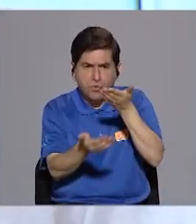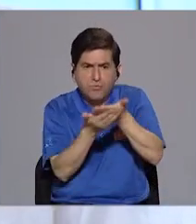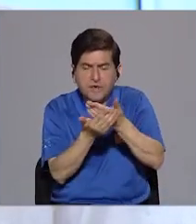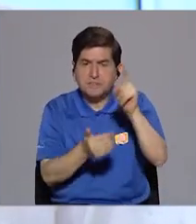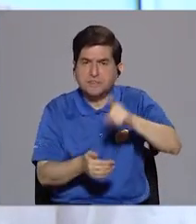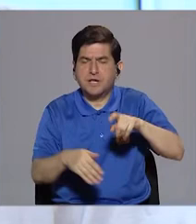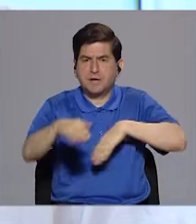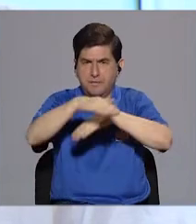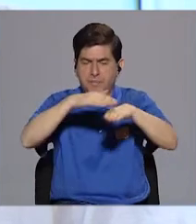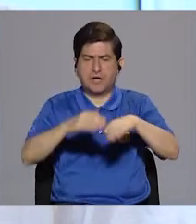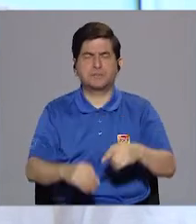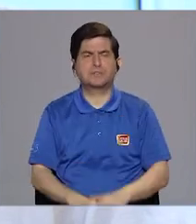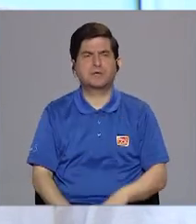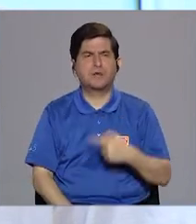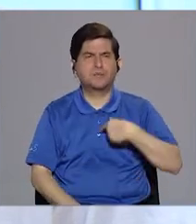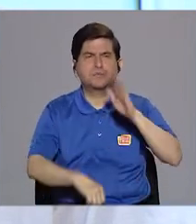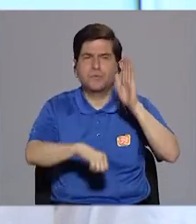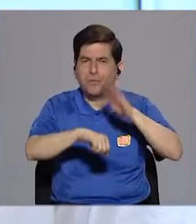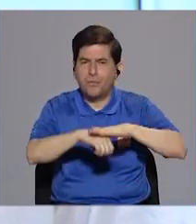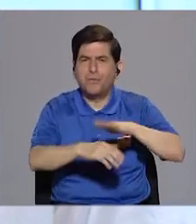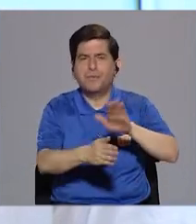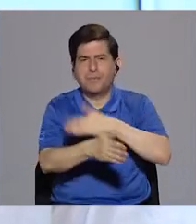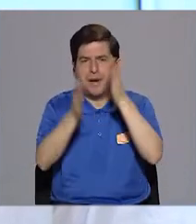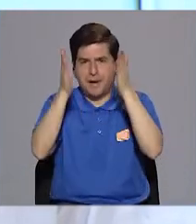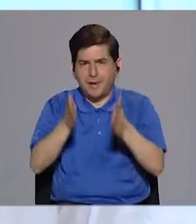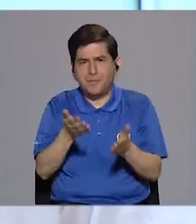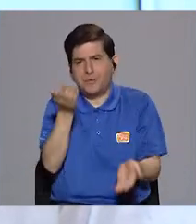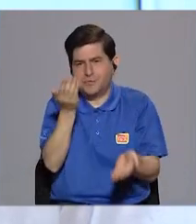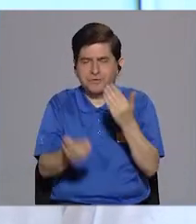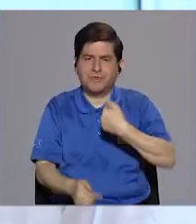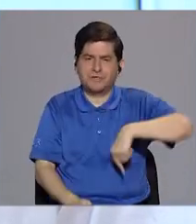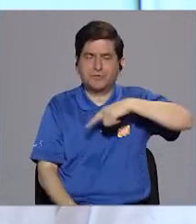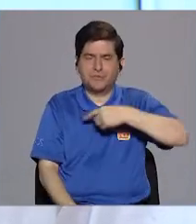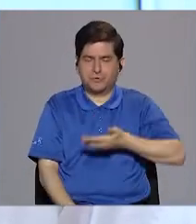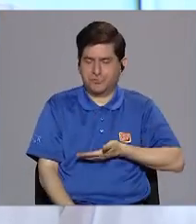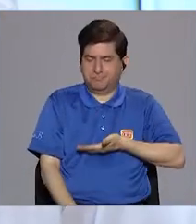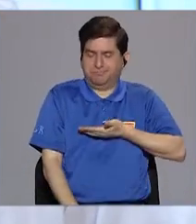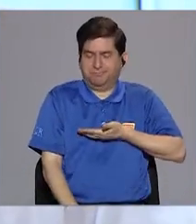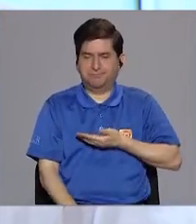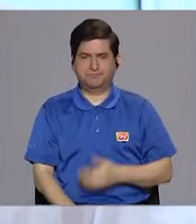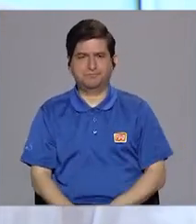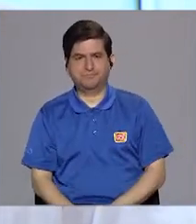veces, yo también culpabilizo un poco los músicos, que hemos sido un poco de arrogantes, sobre todo